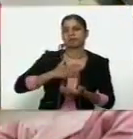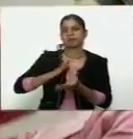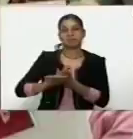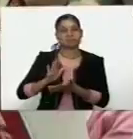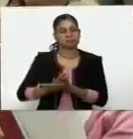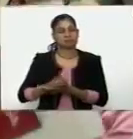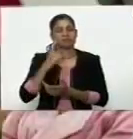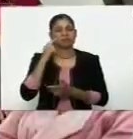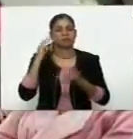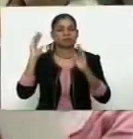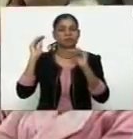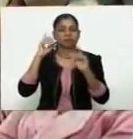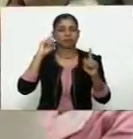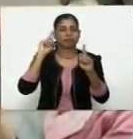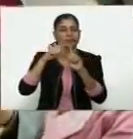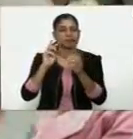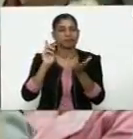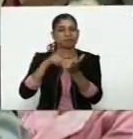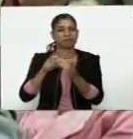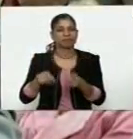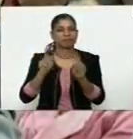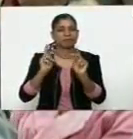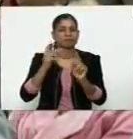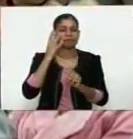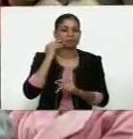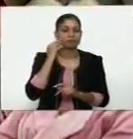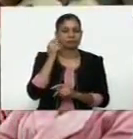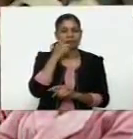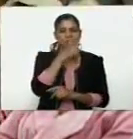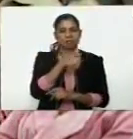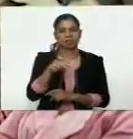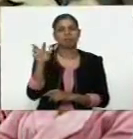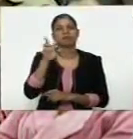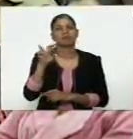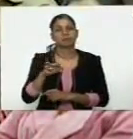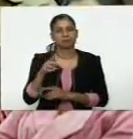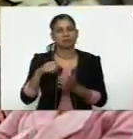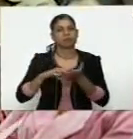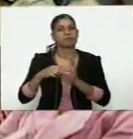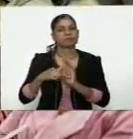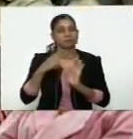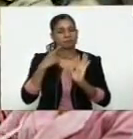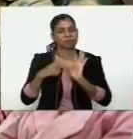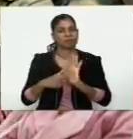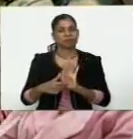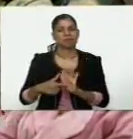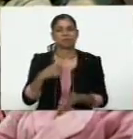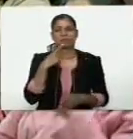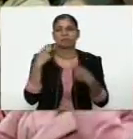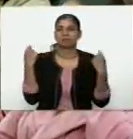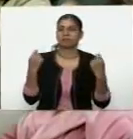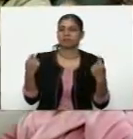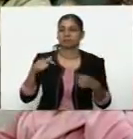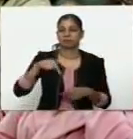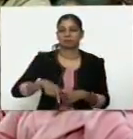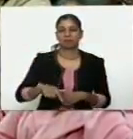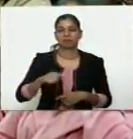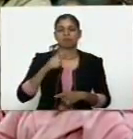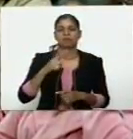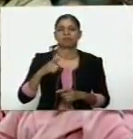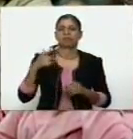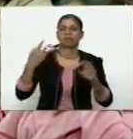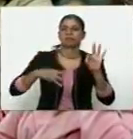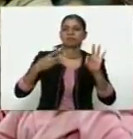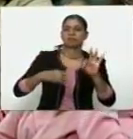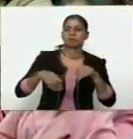esperanza la oportunidad de lo que significa la experiencia del pueblo venezolano. Yo quiero decir, Presidenta, que el día de hoy el Petro no se detiene.